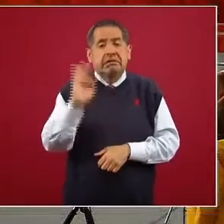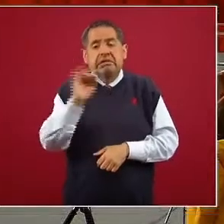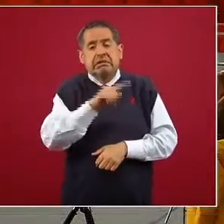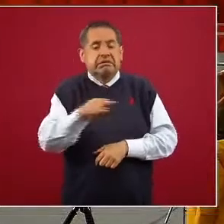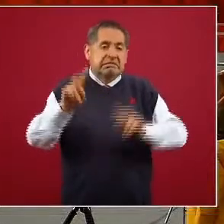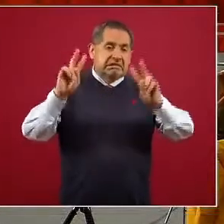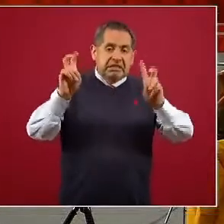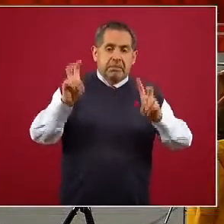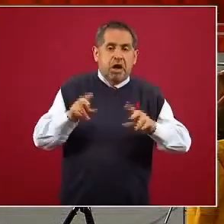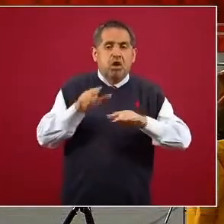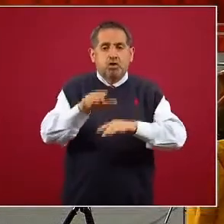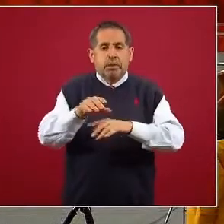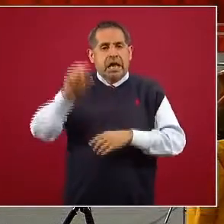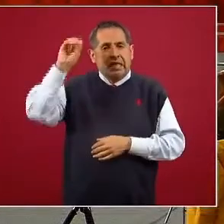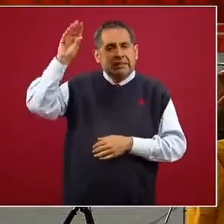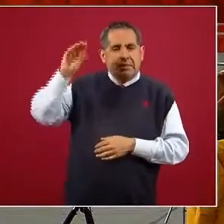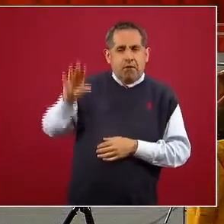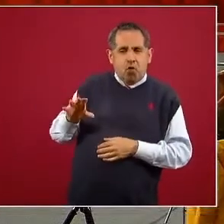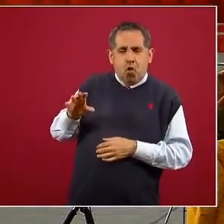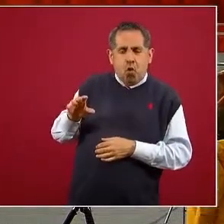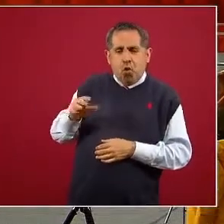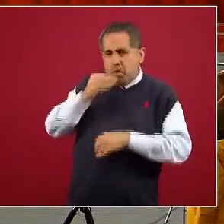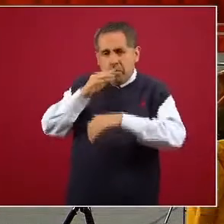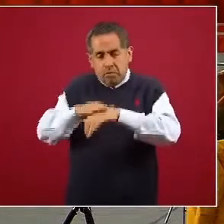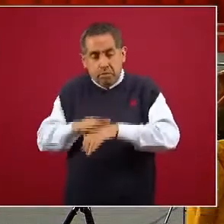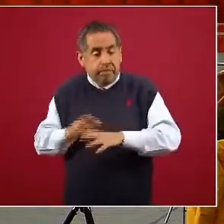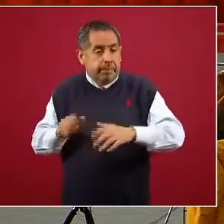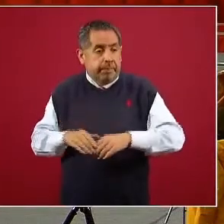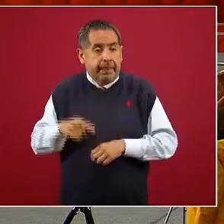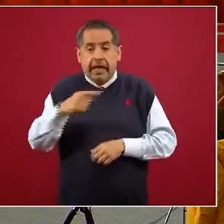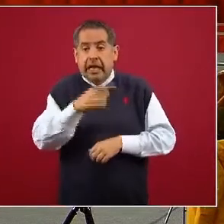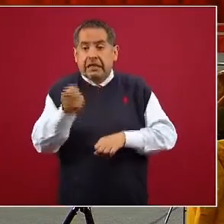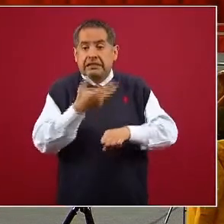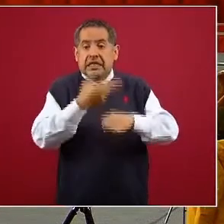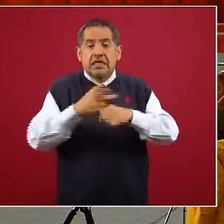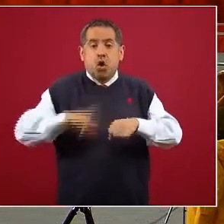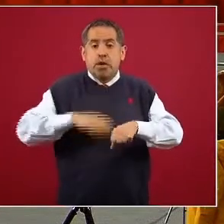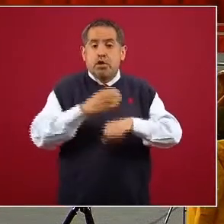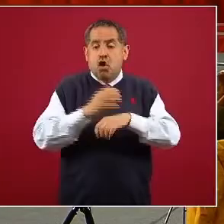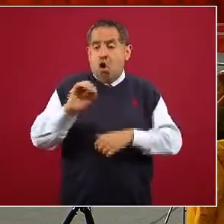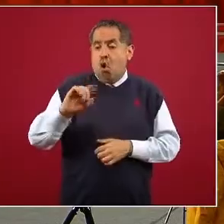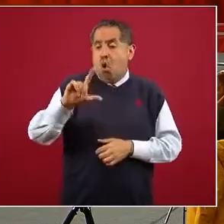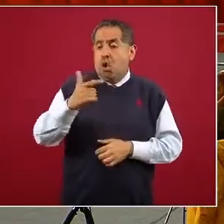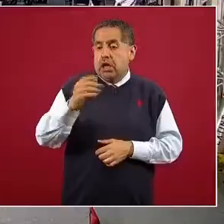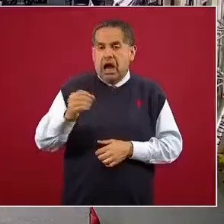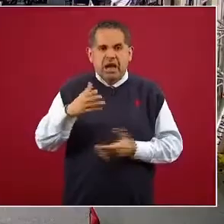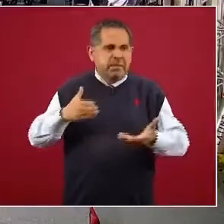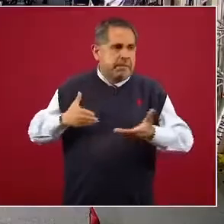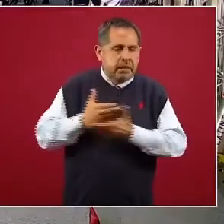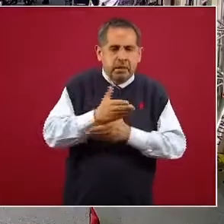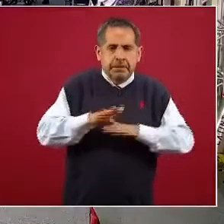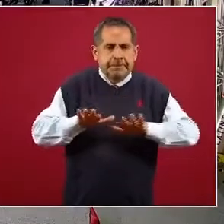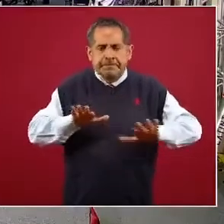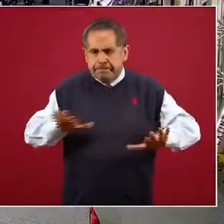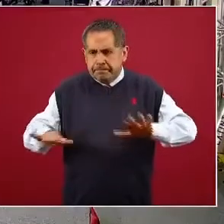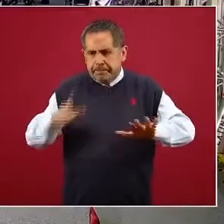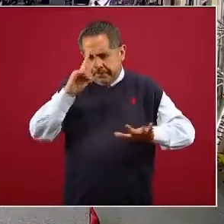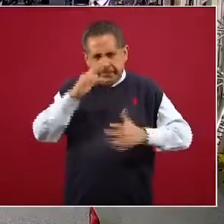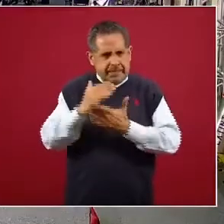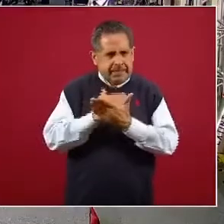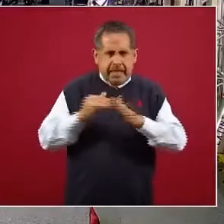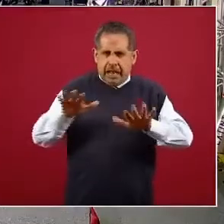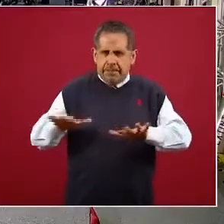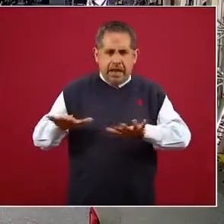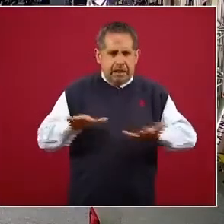algún tema con el asunto del semáforo, que la secretaria de Gobernación, Olga Sánchez Cordero, intervino para tratar de atemperar